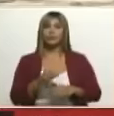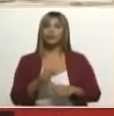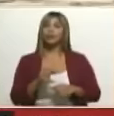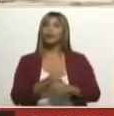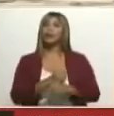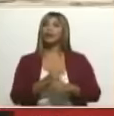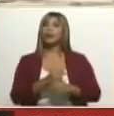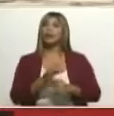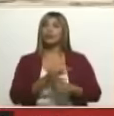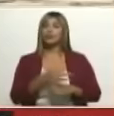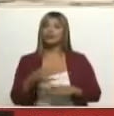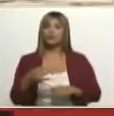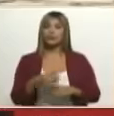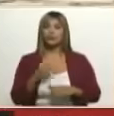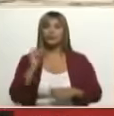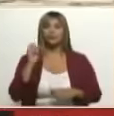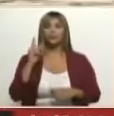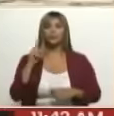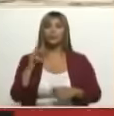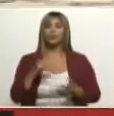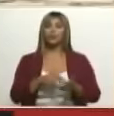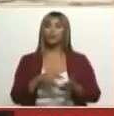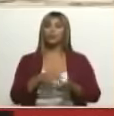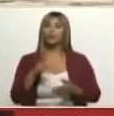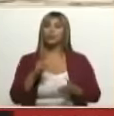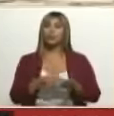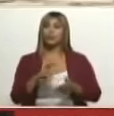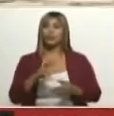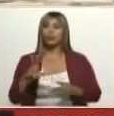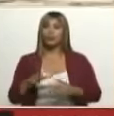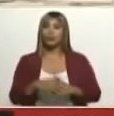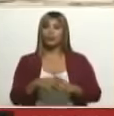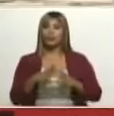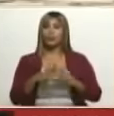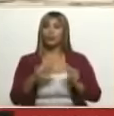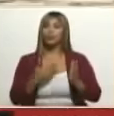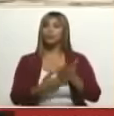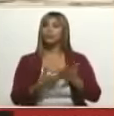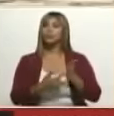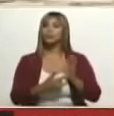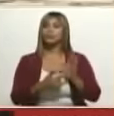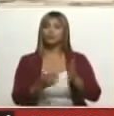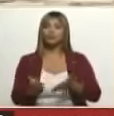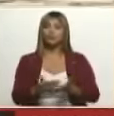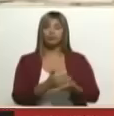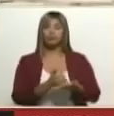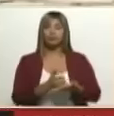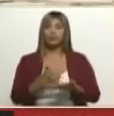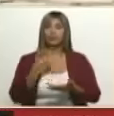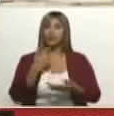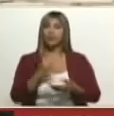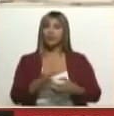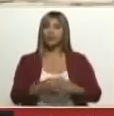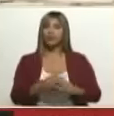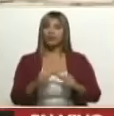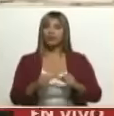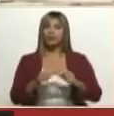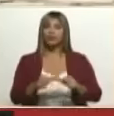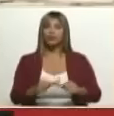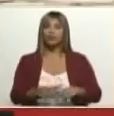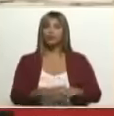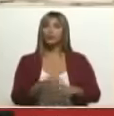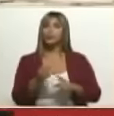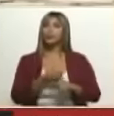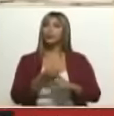operación exitosa, Cacique Guaycaipuro Tocuyito 2023, y todas las evidencias acá que se han recabado. Ha dicho que continúa, bueno, esta lucha frontal